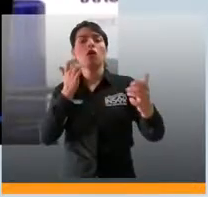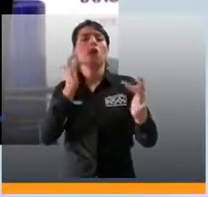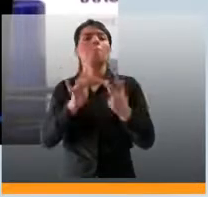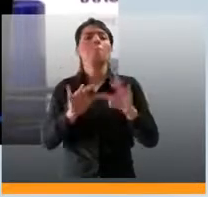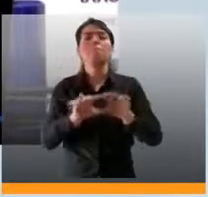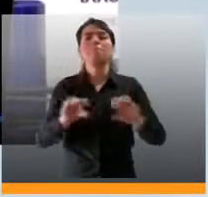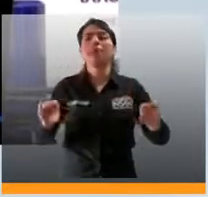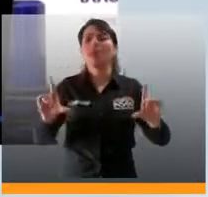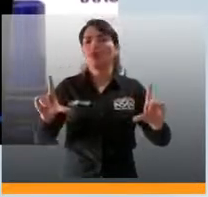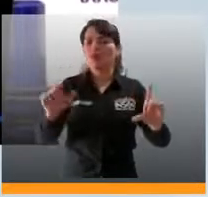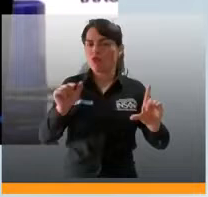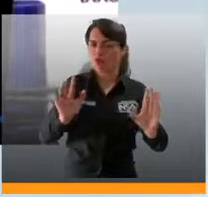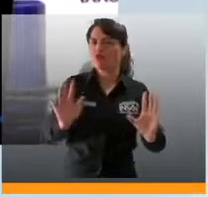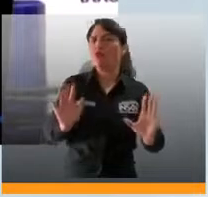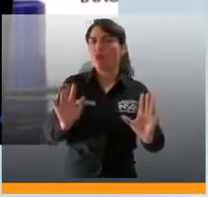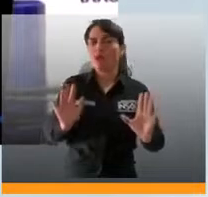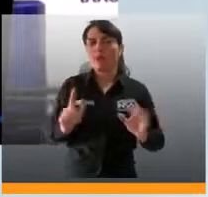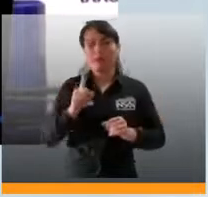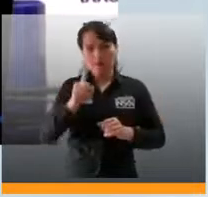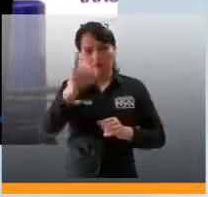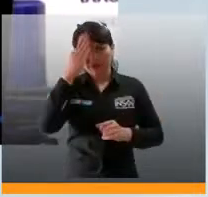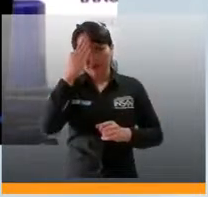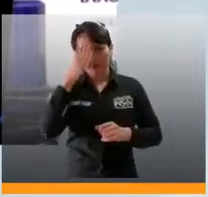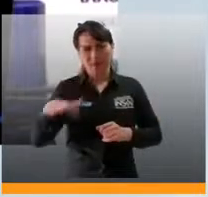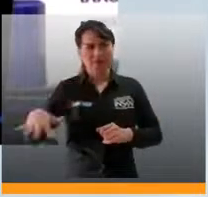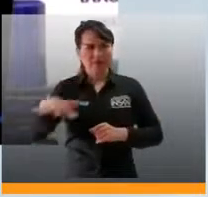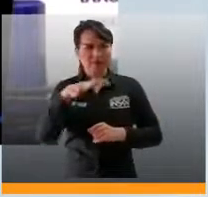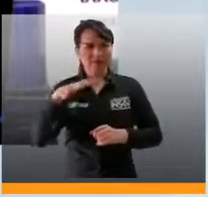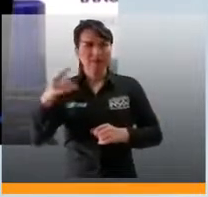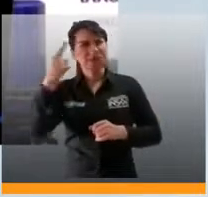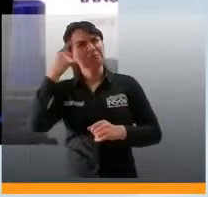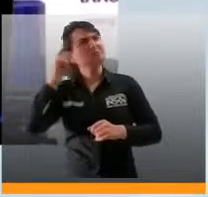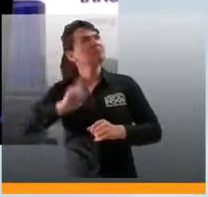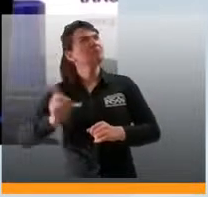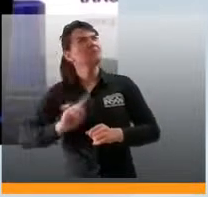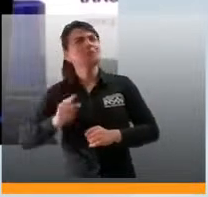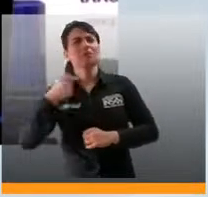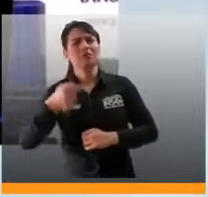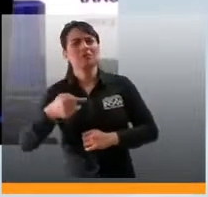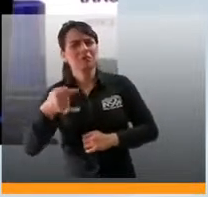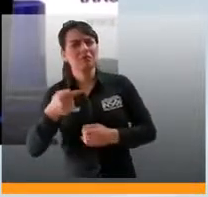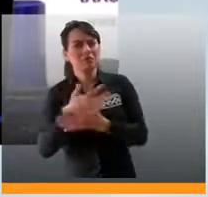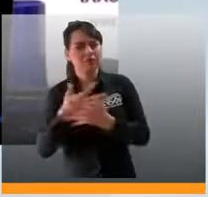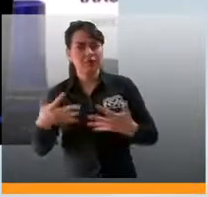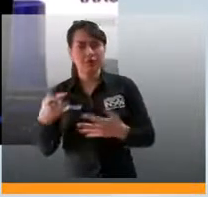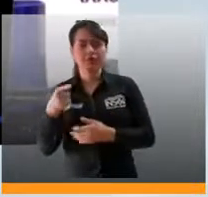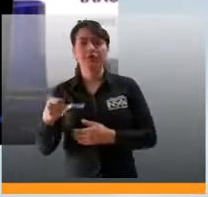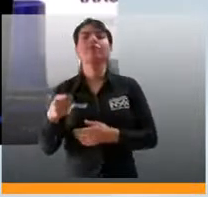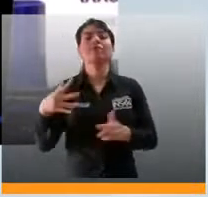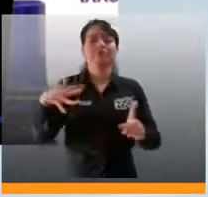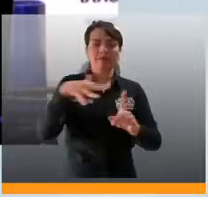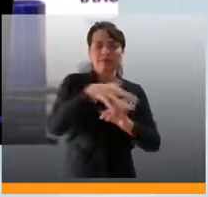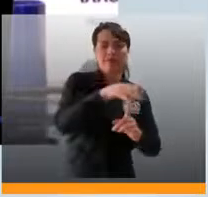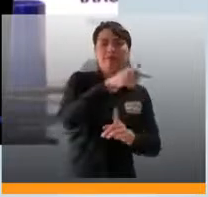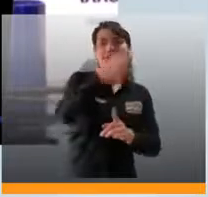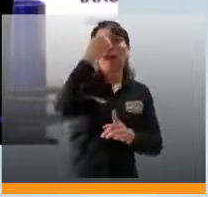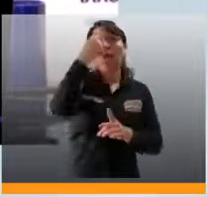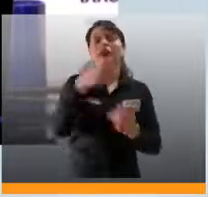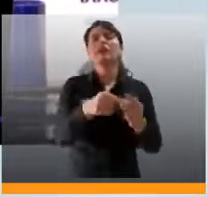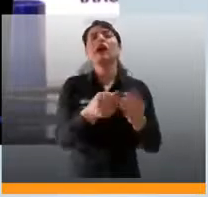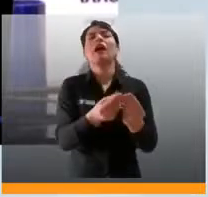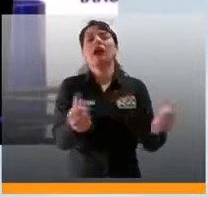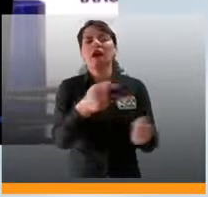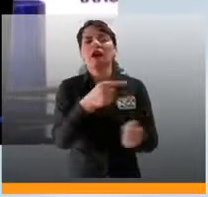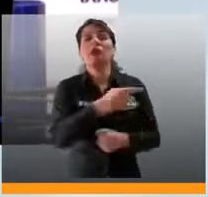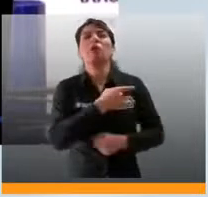Los fatalistas de la universidad y digamos que pontifican la tecnología hablaban del desaparecimiento de las